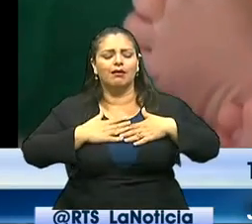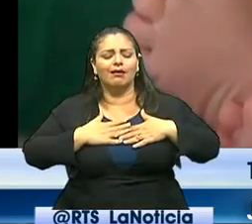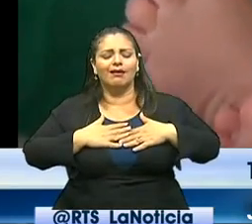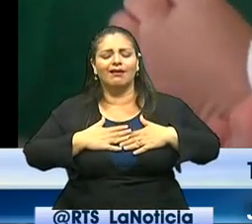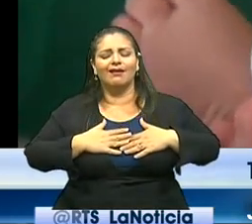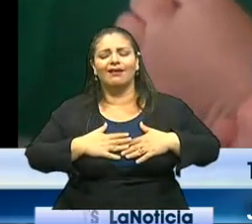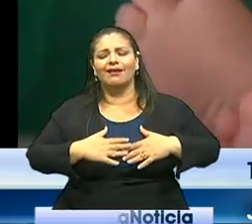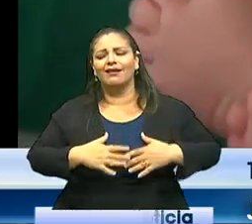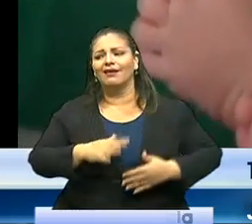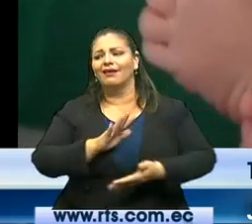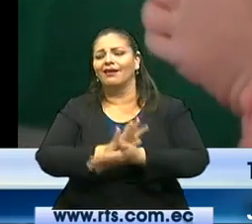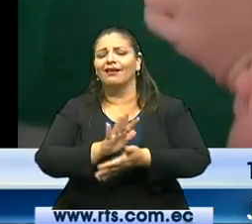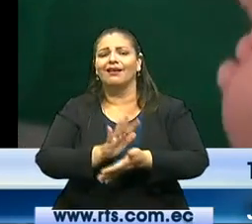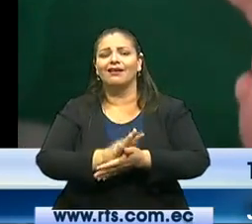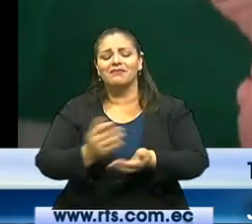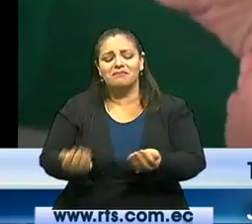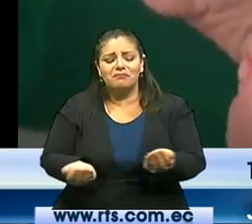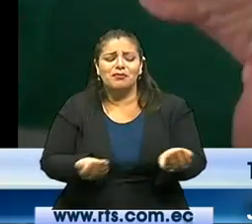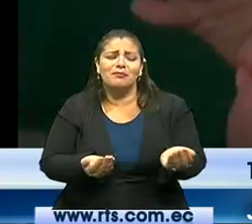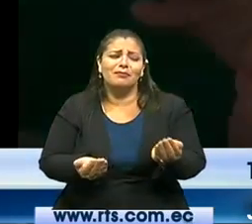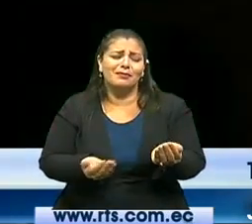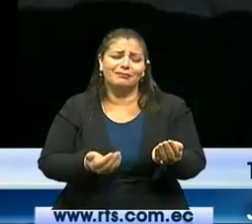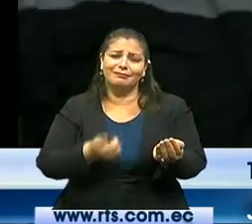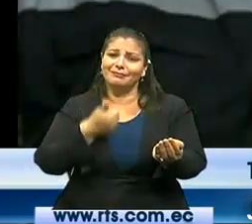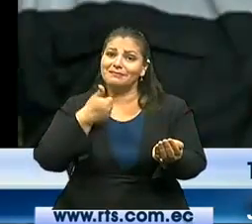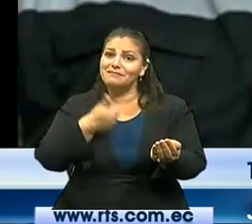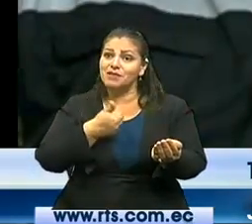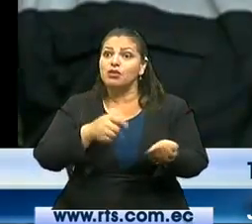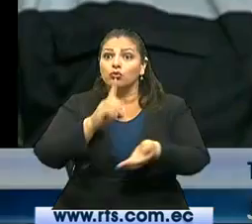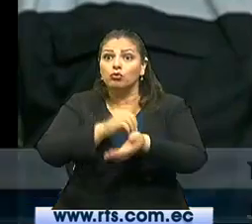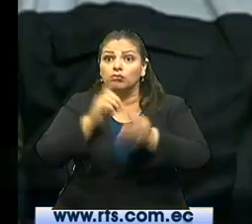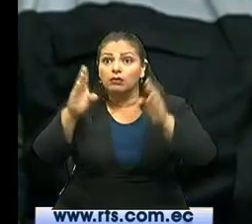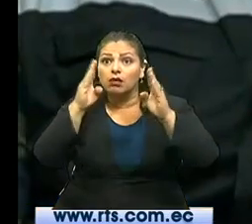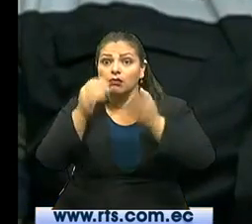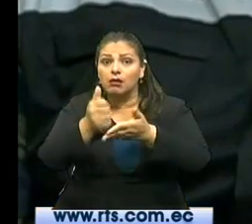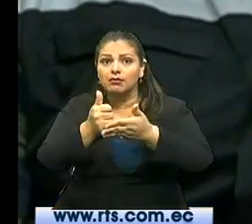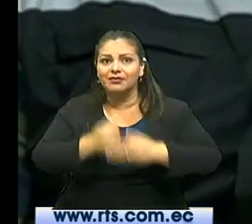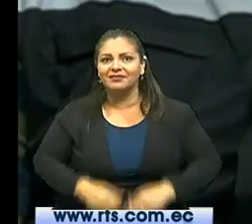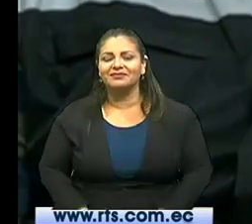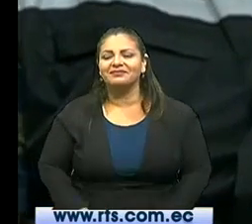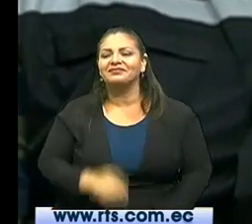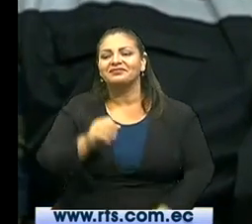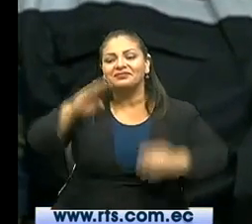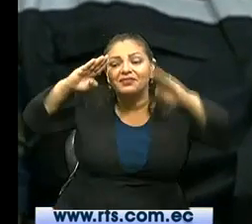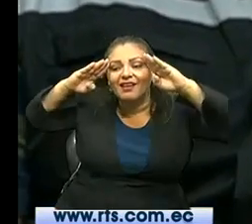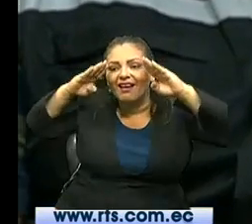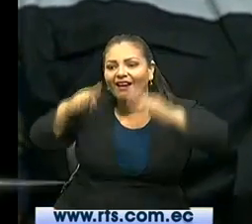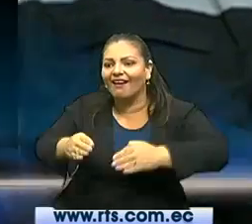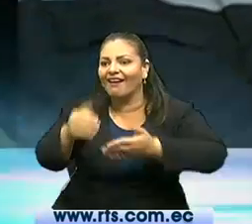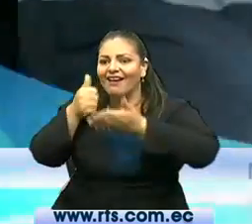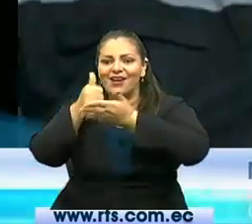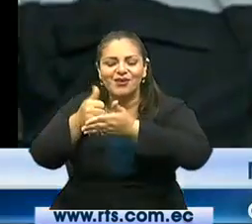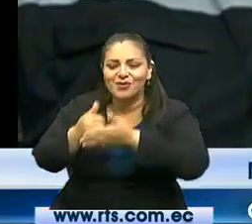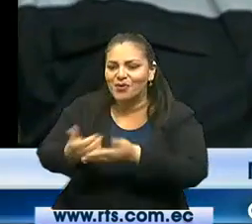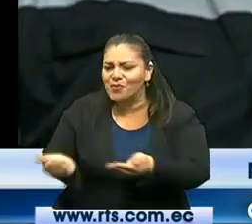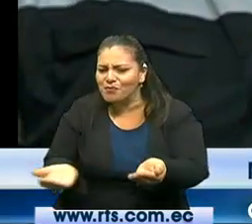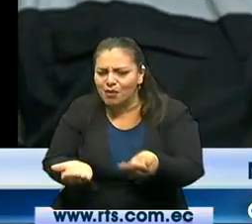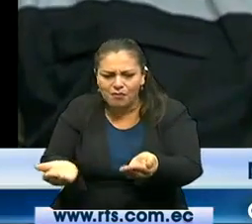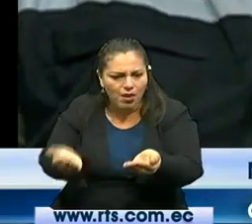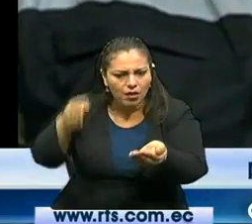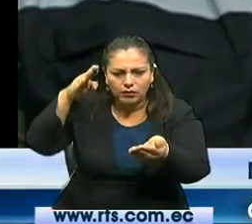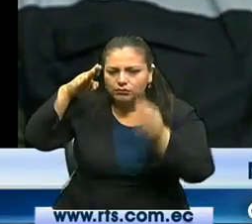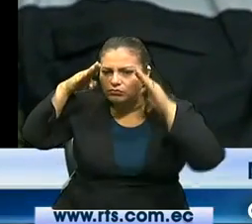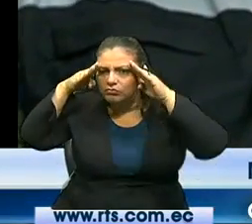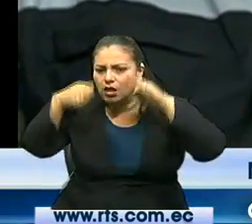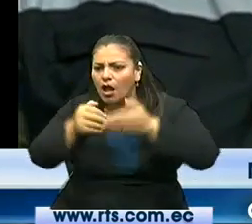bien y pudo estar bien ya mi hija y yo. Y pudimos atender este caso con éxito total. Salud al